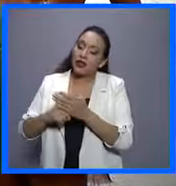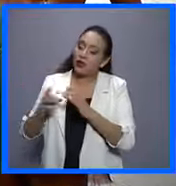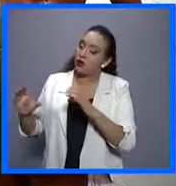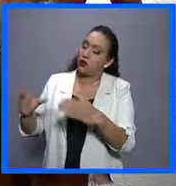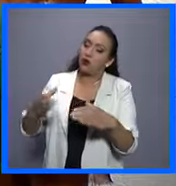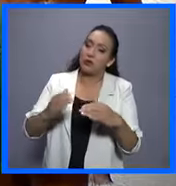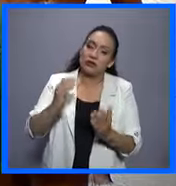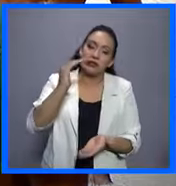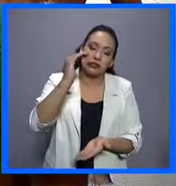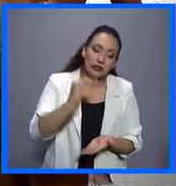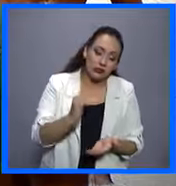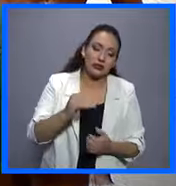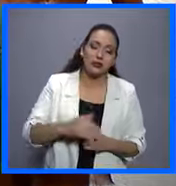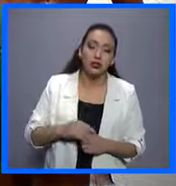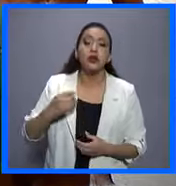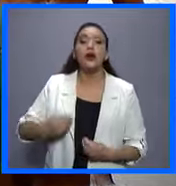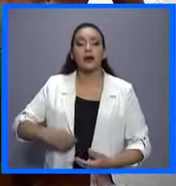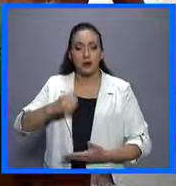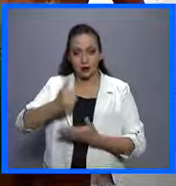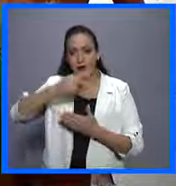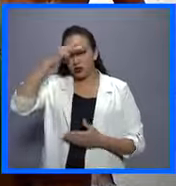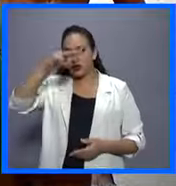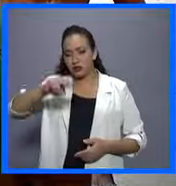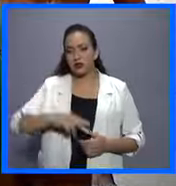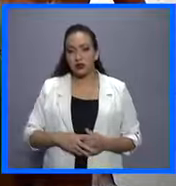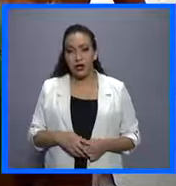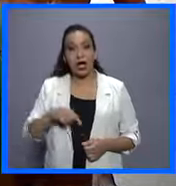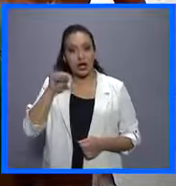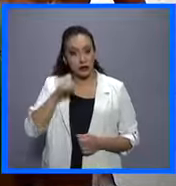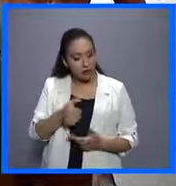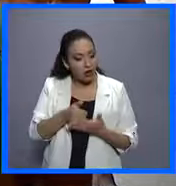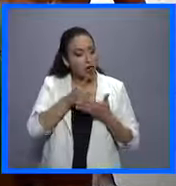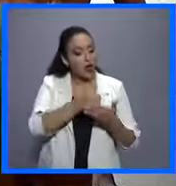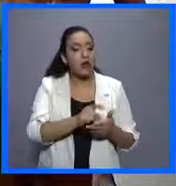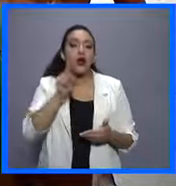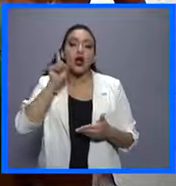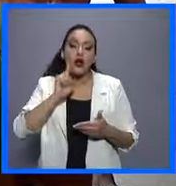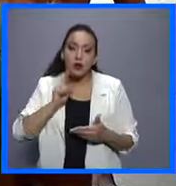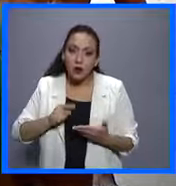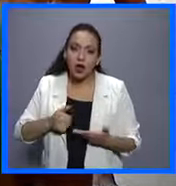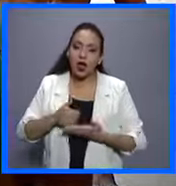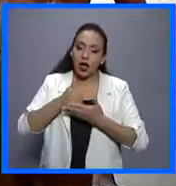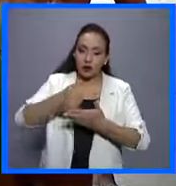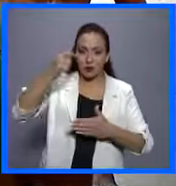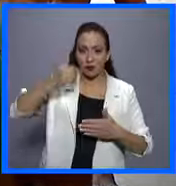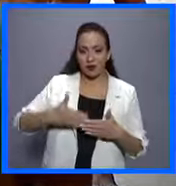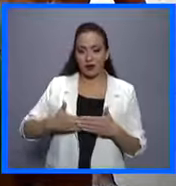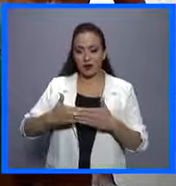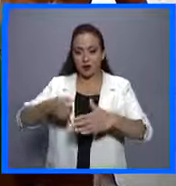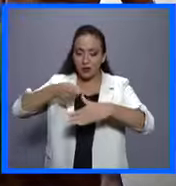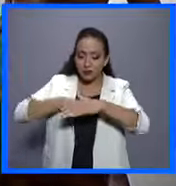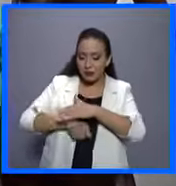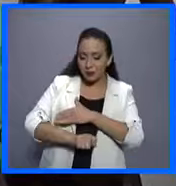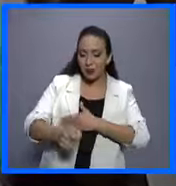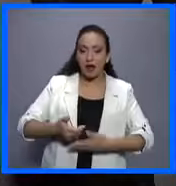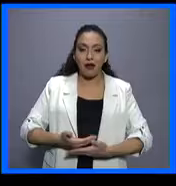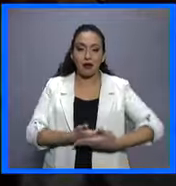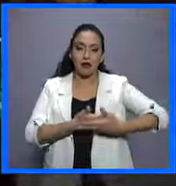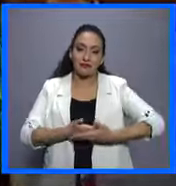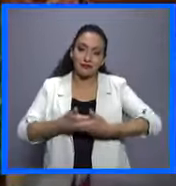más. Yo vivo en Ciudad de México ahorita y es en donde he estado haciendo acompañamiento en Ciudad de México, en partos en casa.